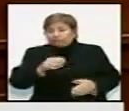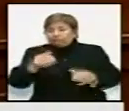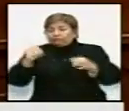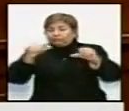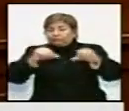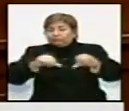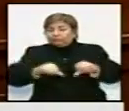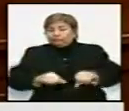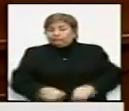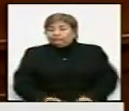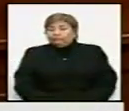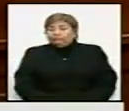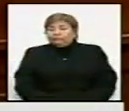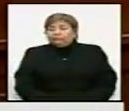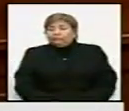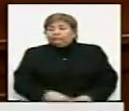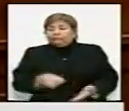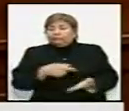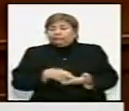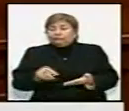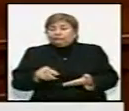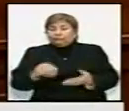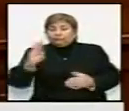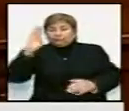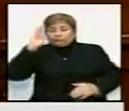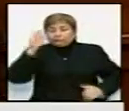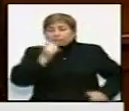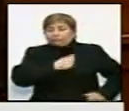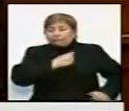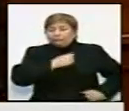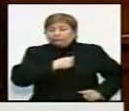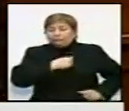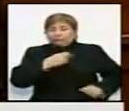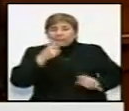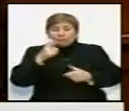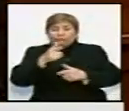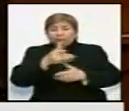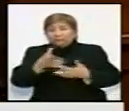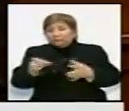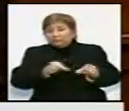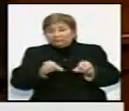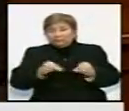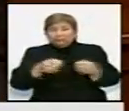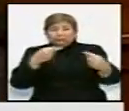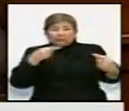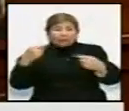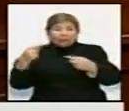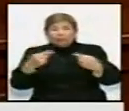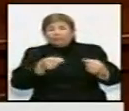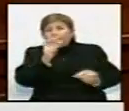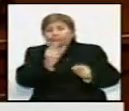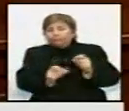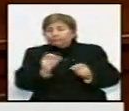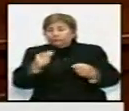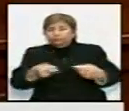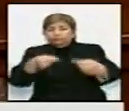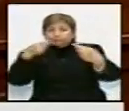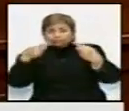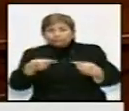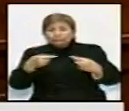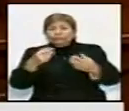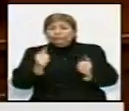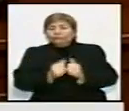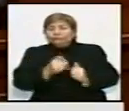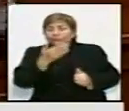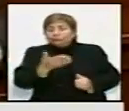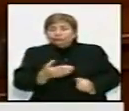precipicio, ha mandado a policías como carne de cañón para que se enfrenten mientras